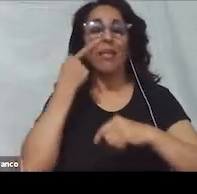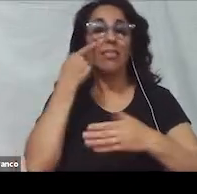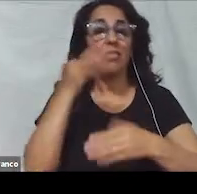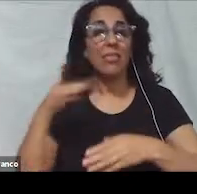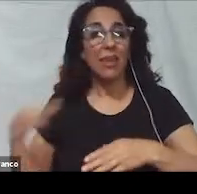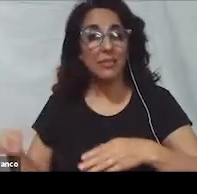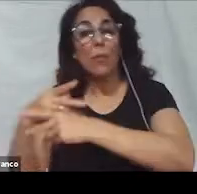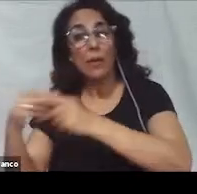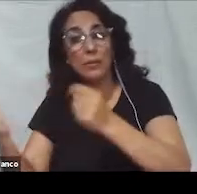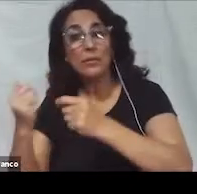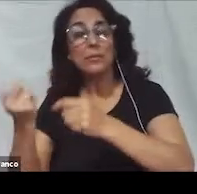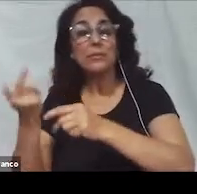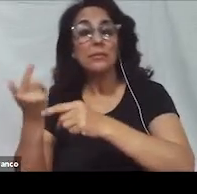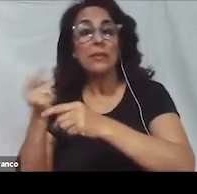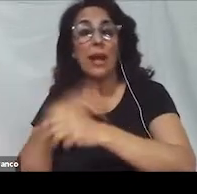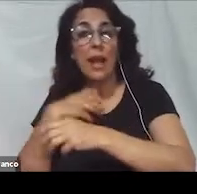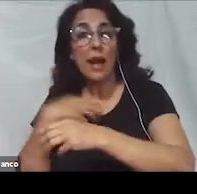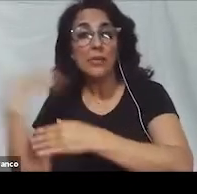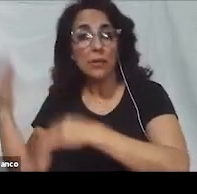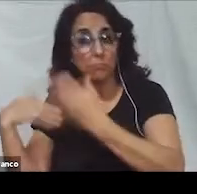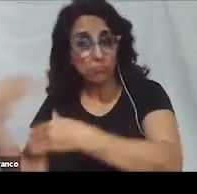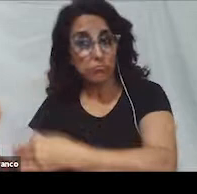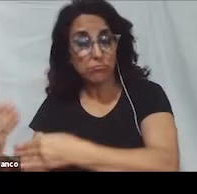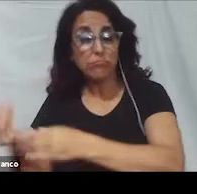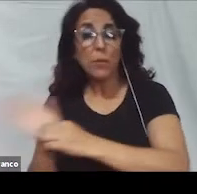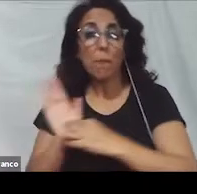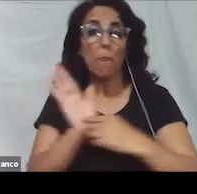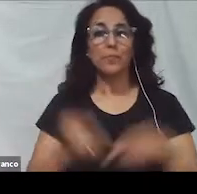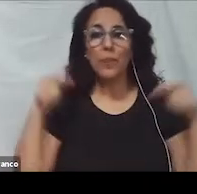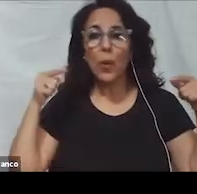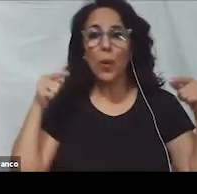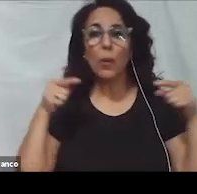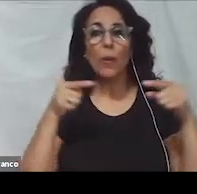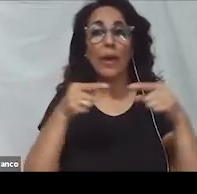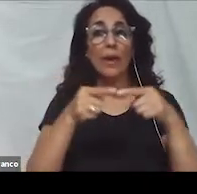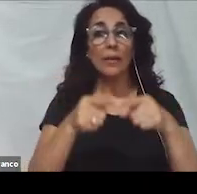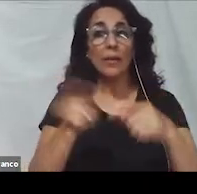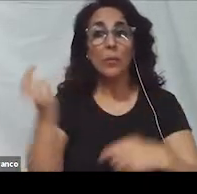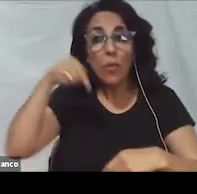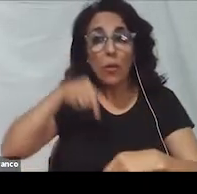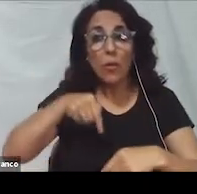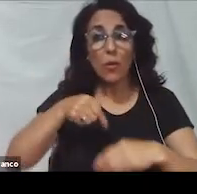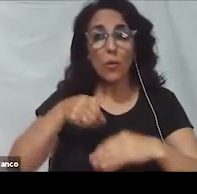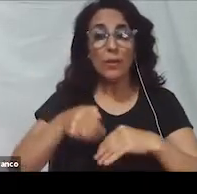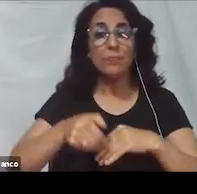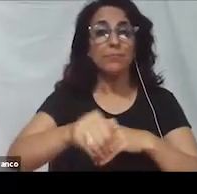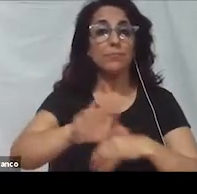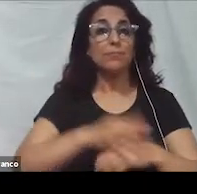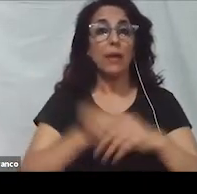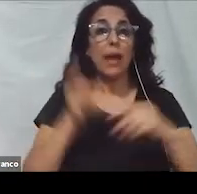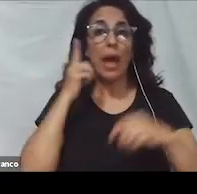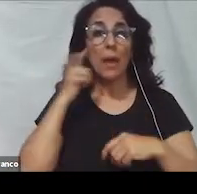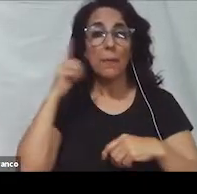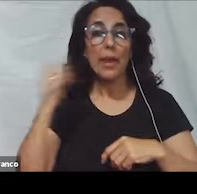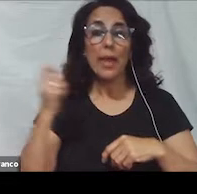de accesibilidad, y al final vamos a estar mostrando algunos ejemplos. Nuestro objetivo de hoy va a ser aprender las guías